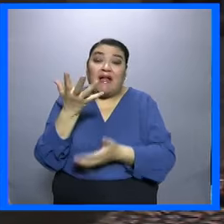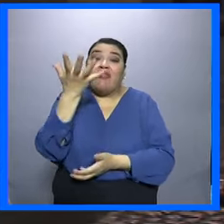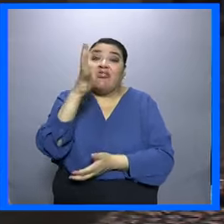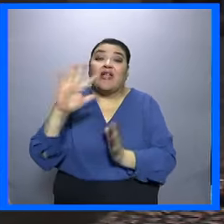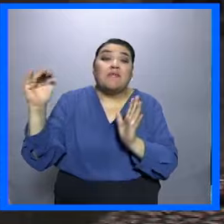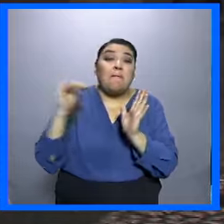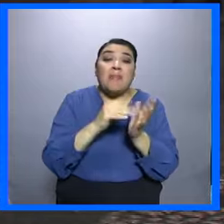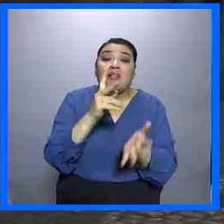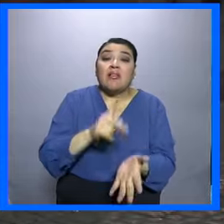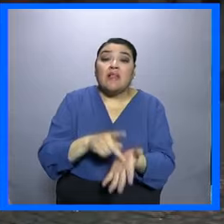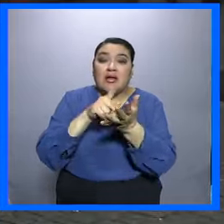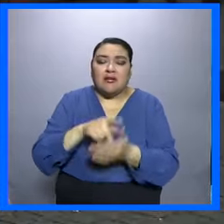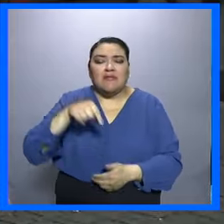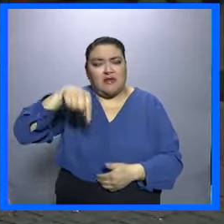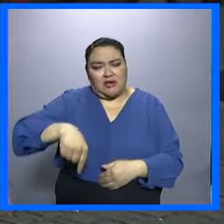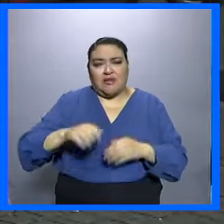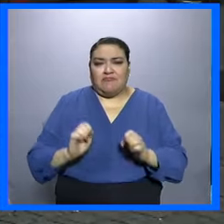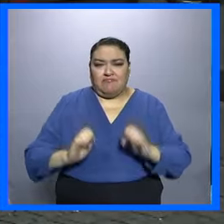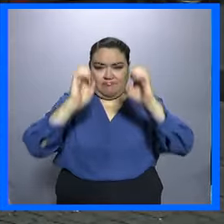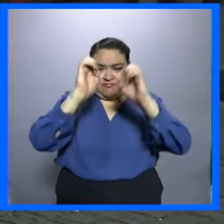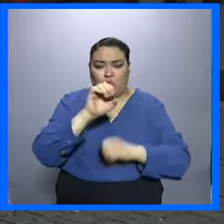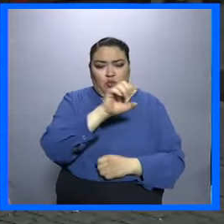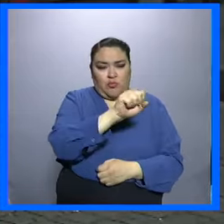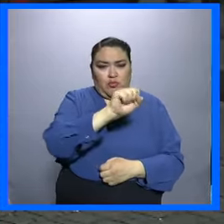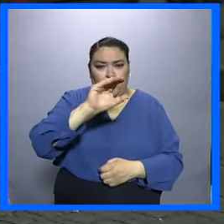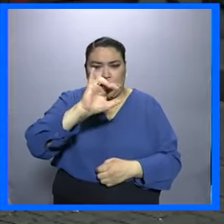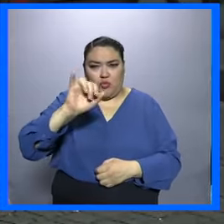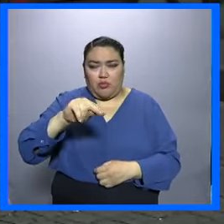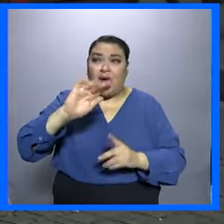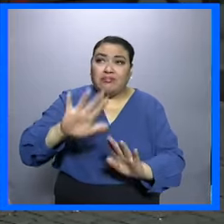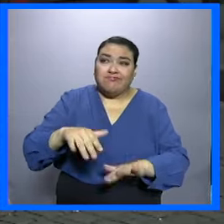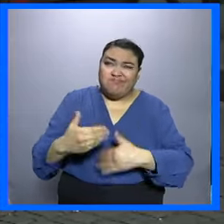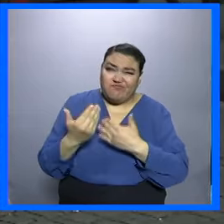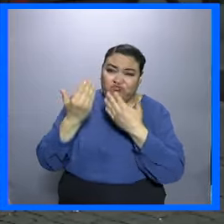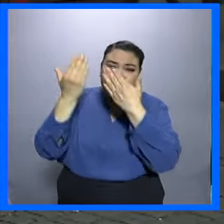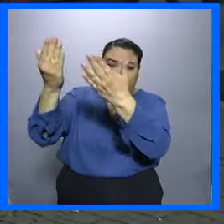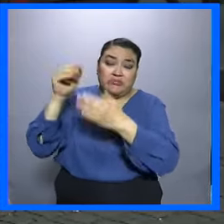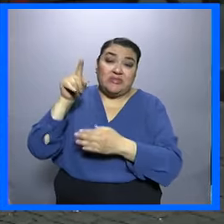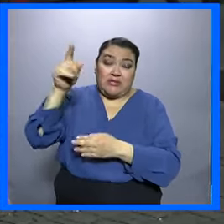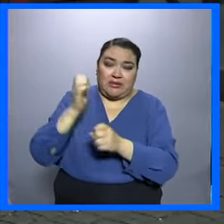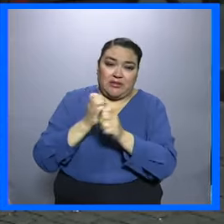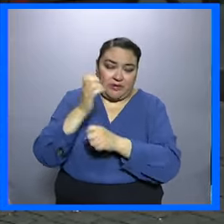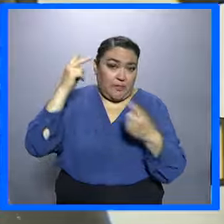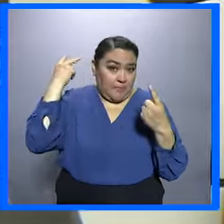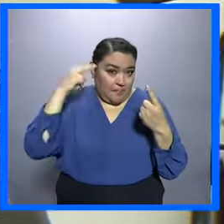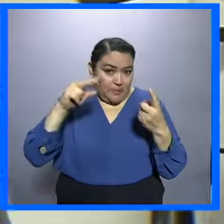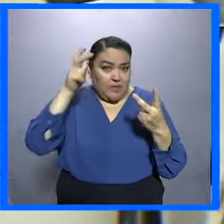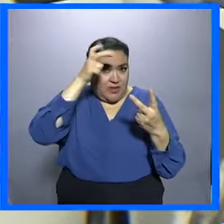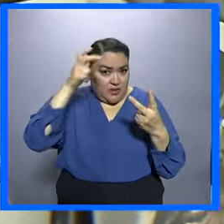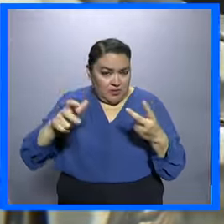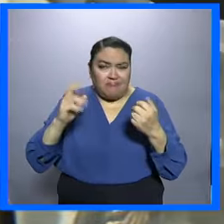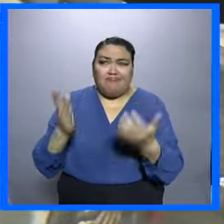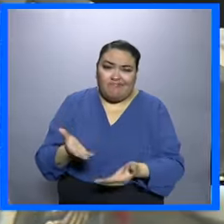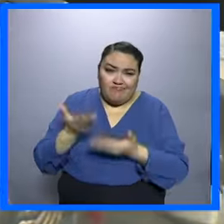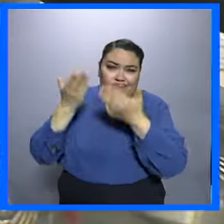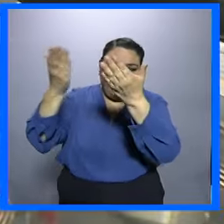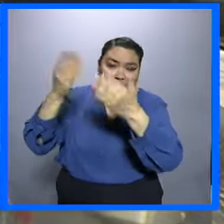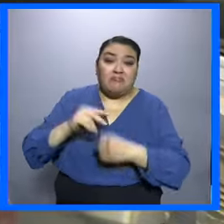la sede de la Suprema Corte de Justicia de la Nación hasta las comunidades rurales de los estados de Veracruz e Hidalgo. La